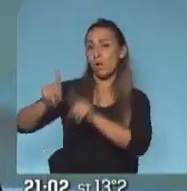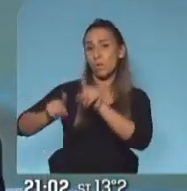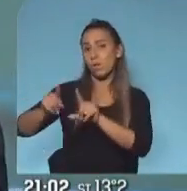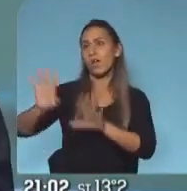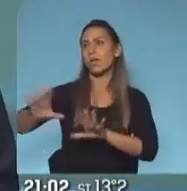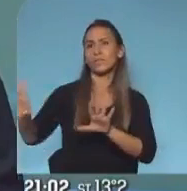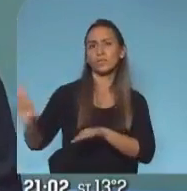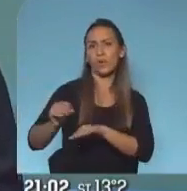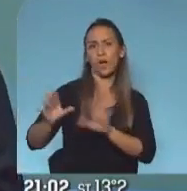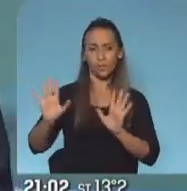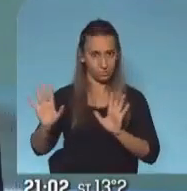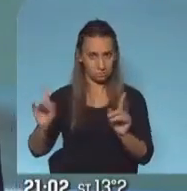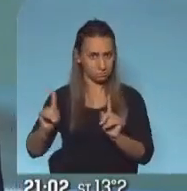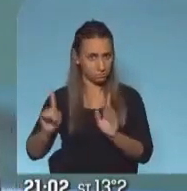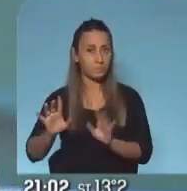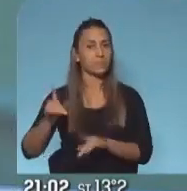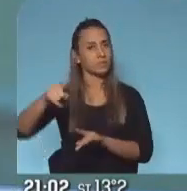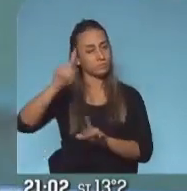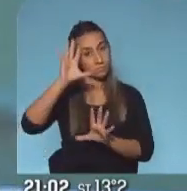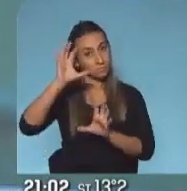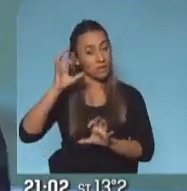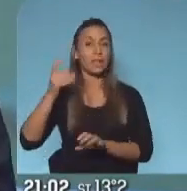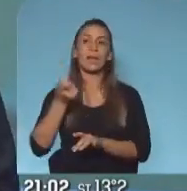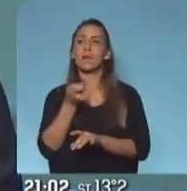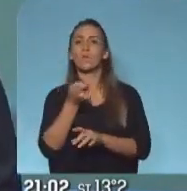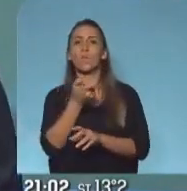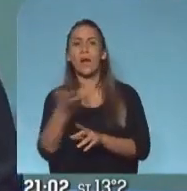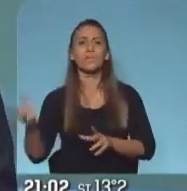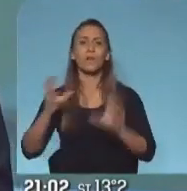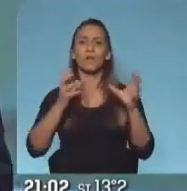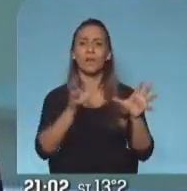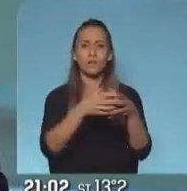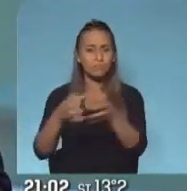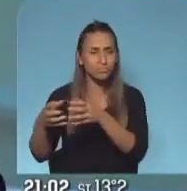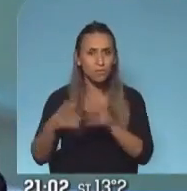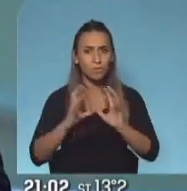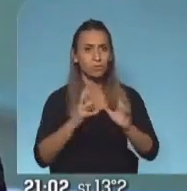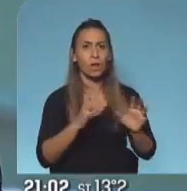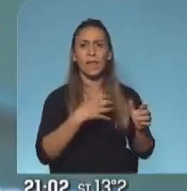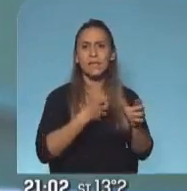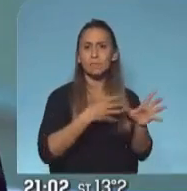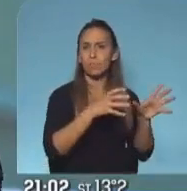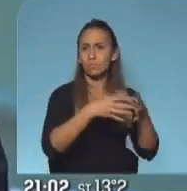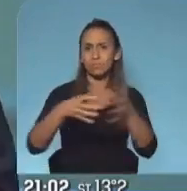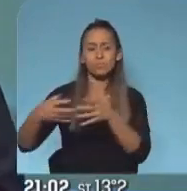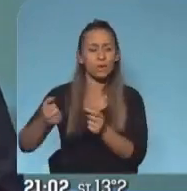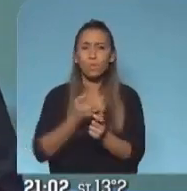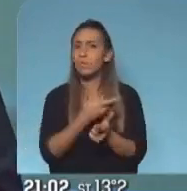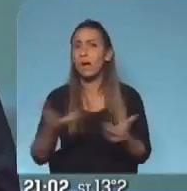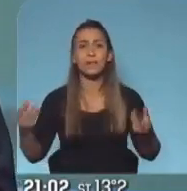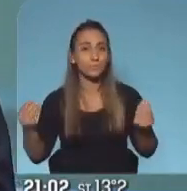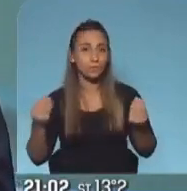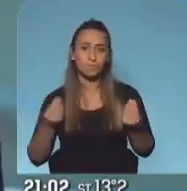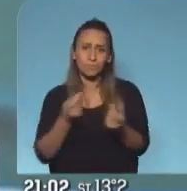a entender o si vamos a recordar la cantidad de categorías que hay, la cantidad de equipos que hay. Hay tantos y tantos que caminan